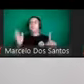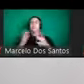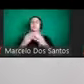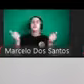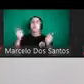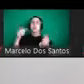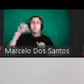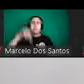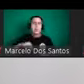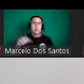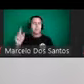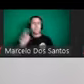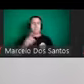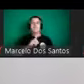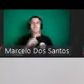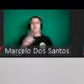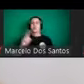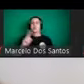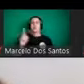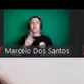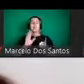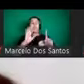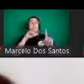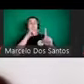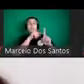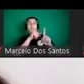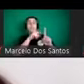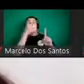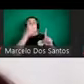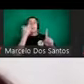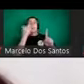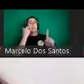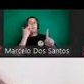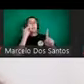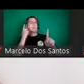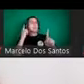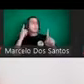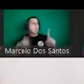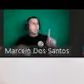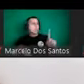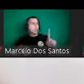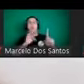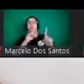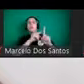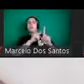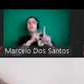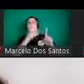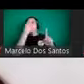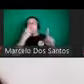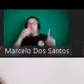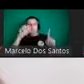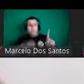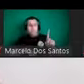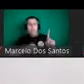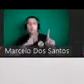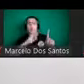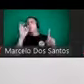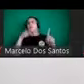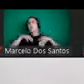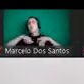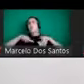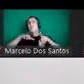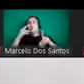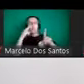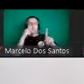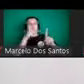voy a frustrar. Pero si yo miro mi entorno laboral, si miro qué es lo que está pasando en